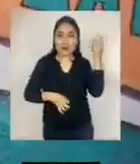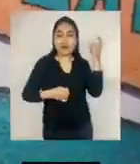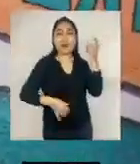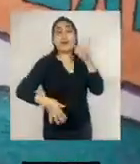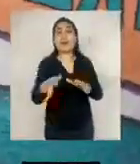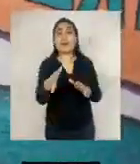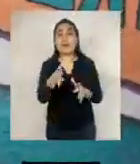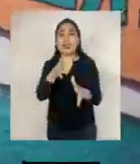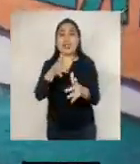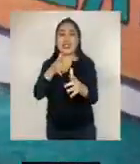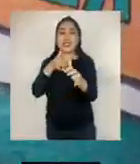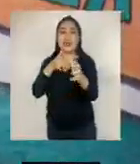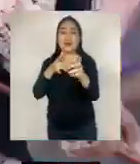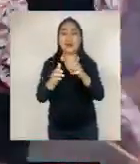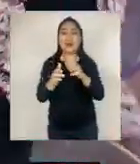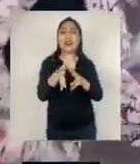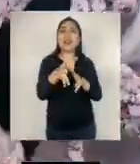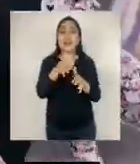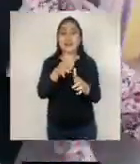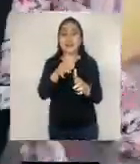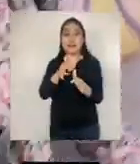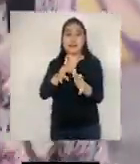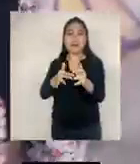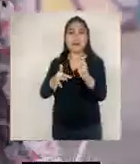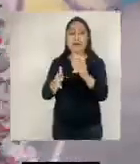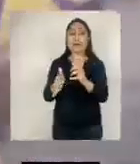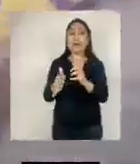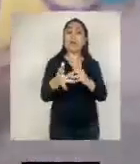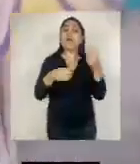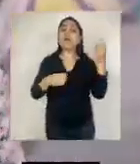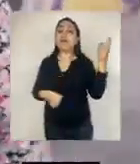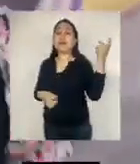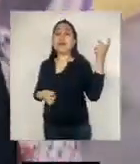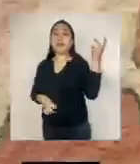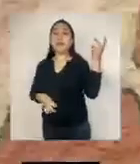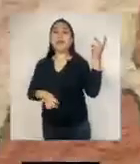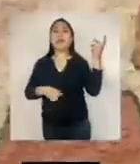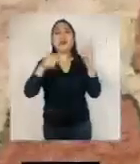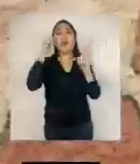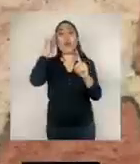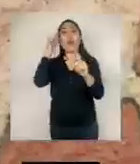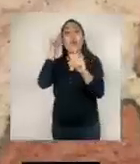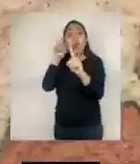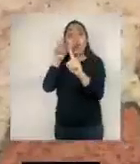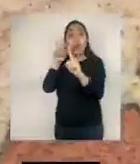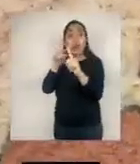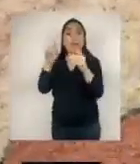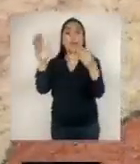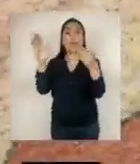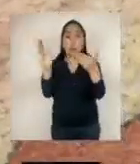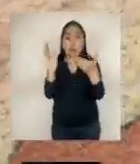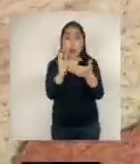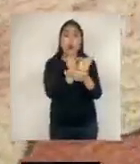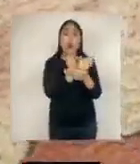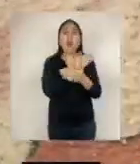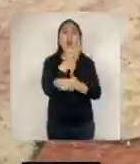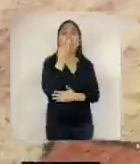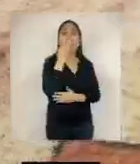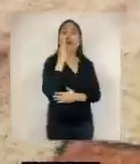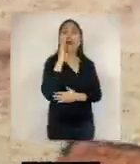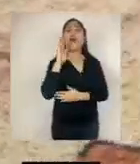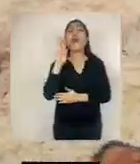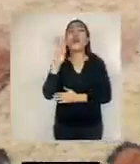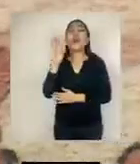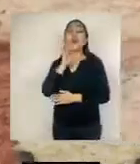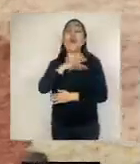Mena Gutiérrez, a Maite Valentina y a Claudia, que siempre están apoyando mis locuras. Muy bien. Que no fantástico.